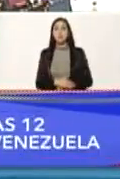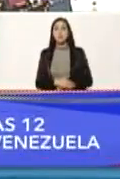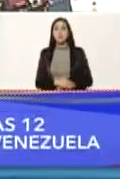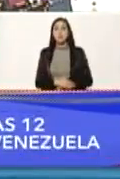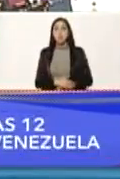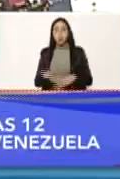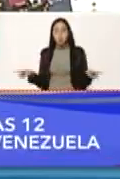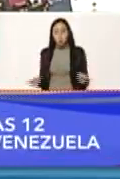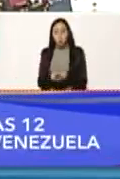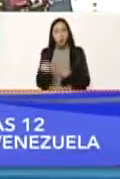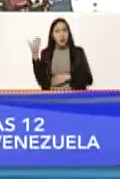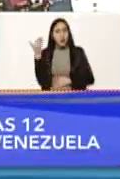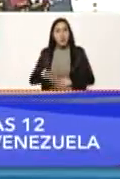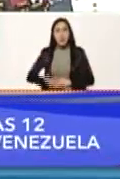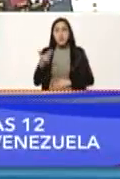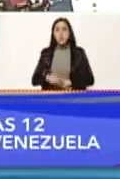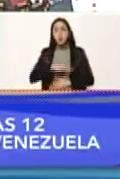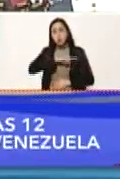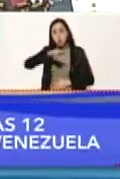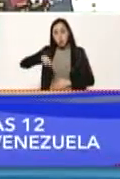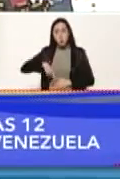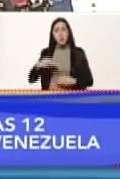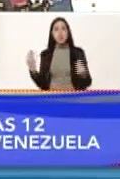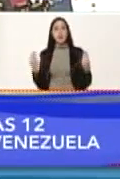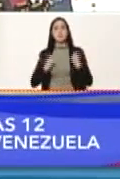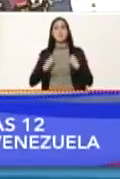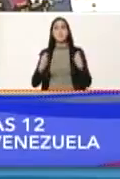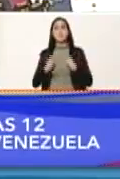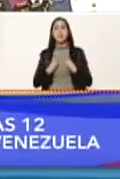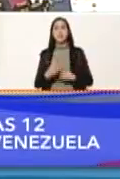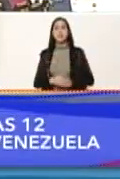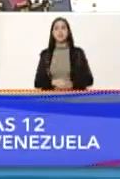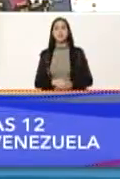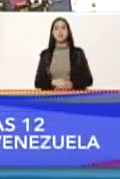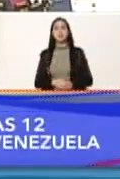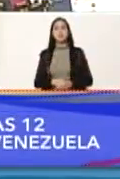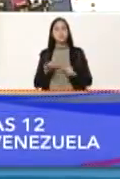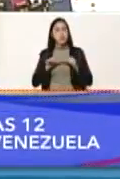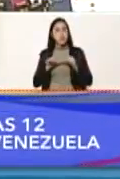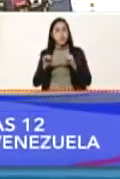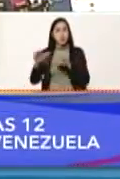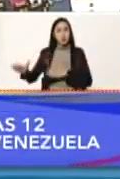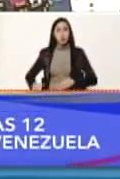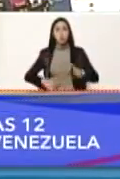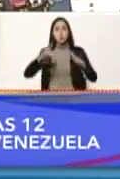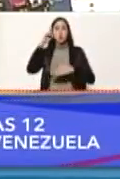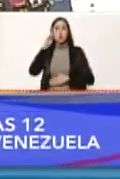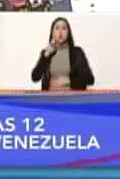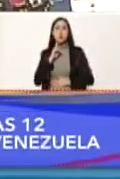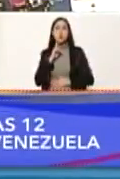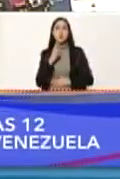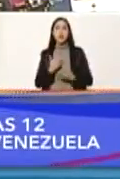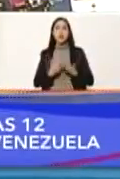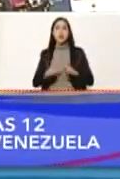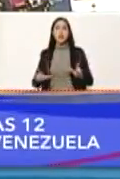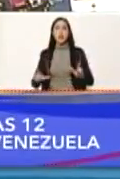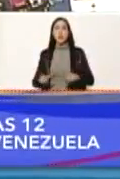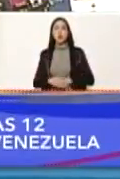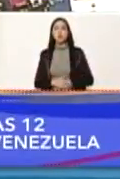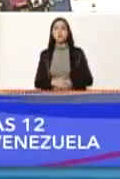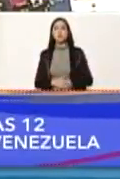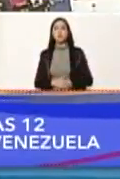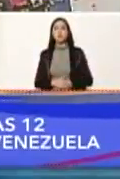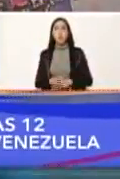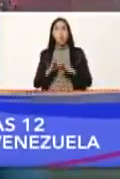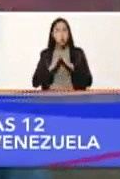como elemento existencial de nuestras vidas es decir que seguimos por el camino de Bolívar, por el camino